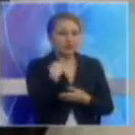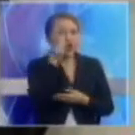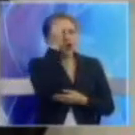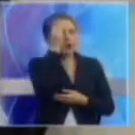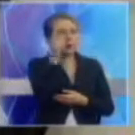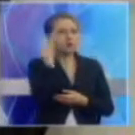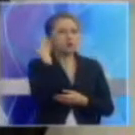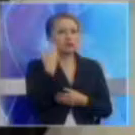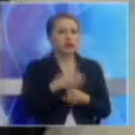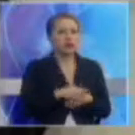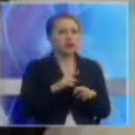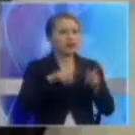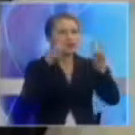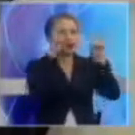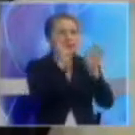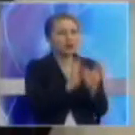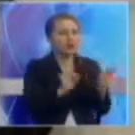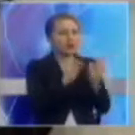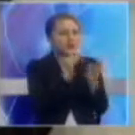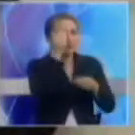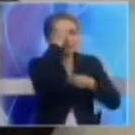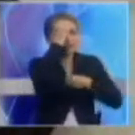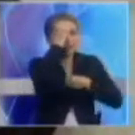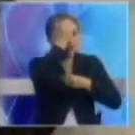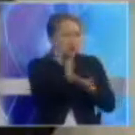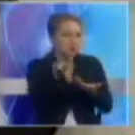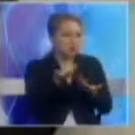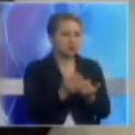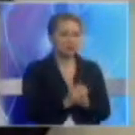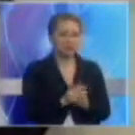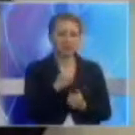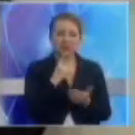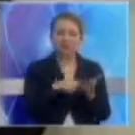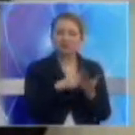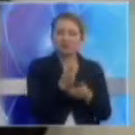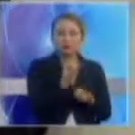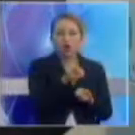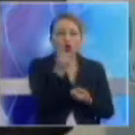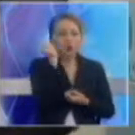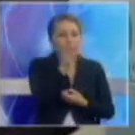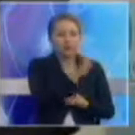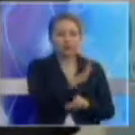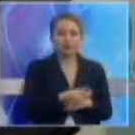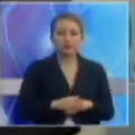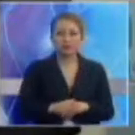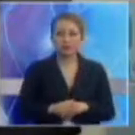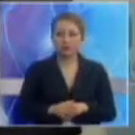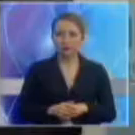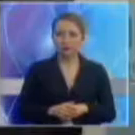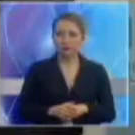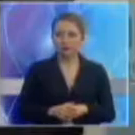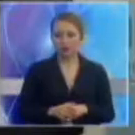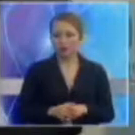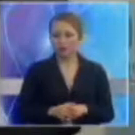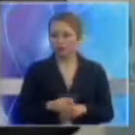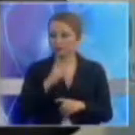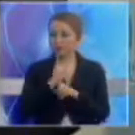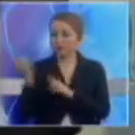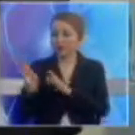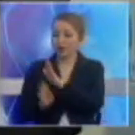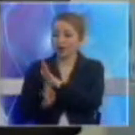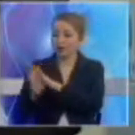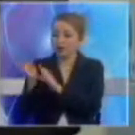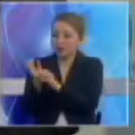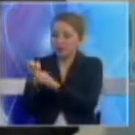olviden temas importantes como los valores. ¿Qué nos dicen frente a ello? Bueno, los avances de la ciencia